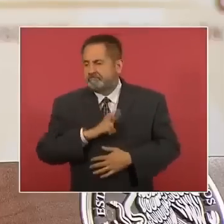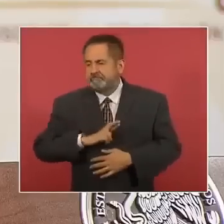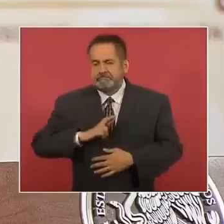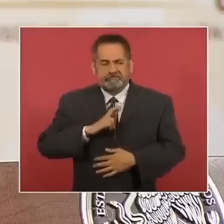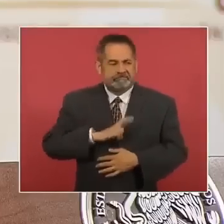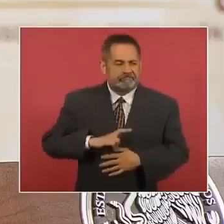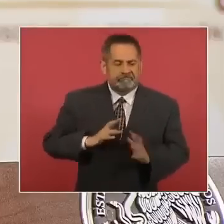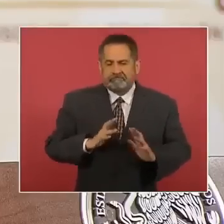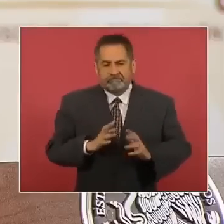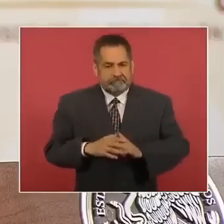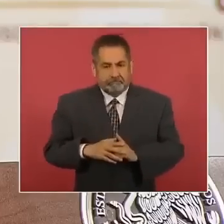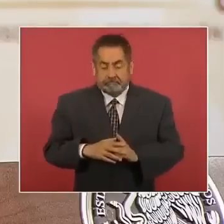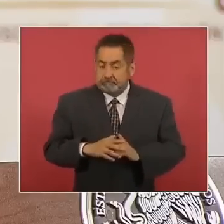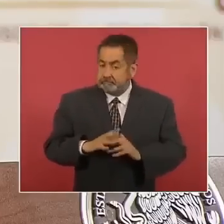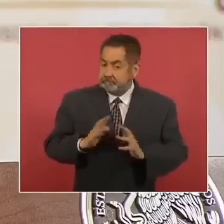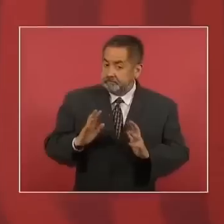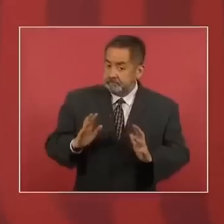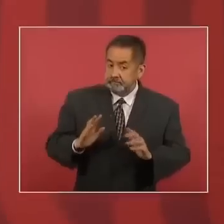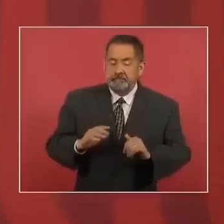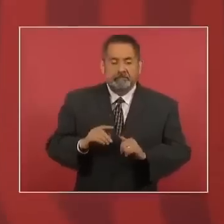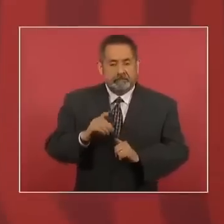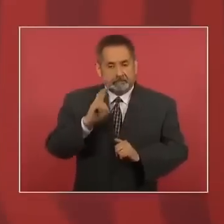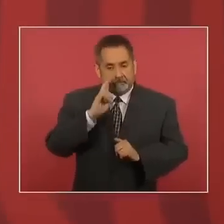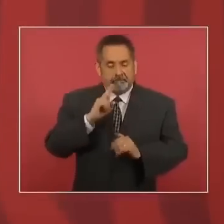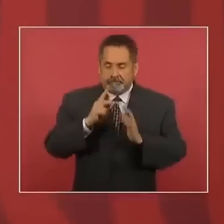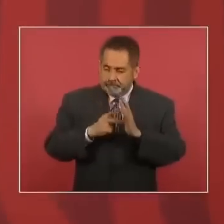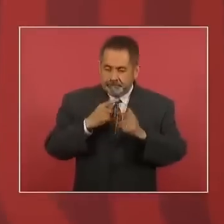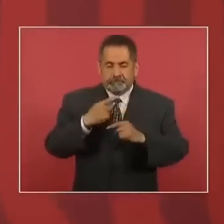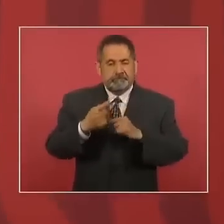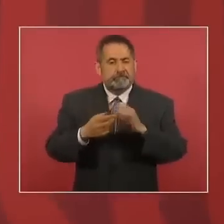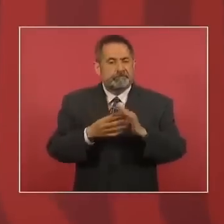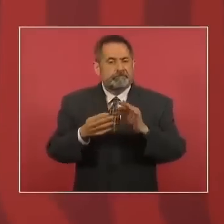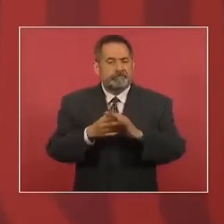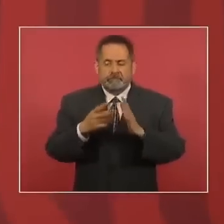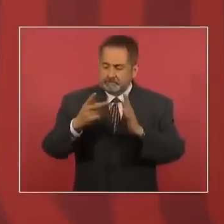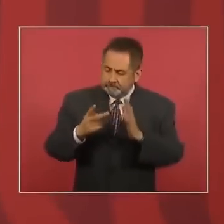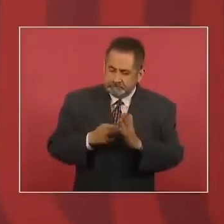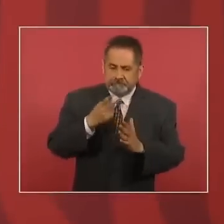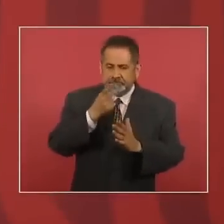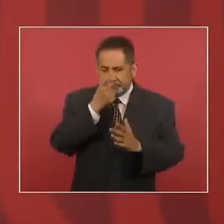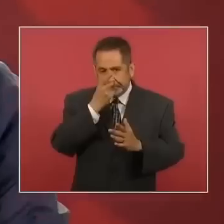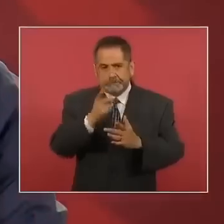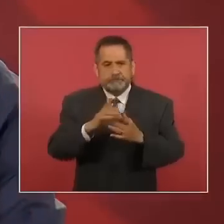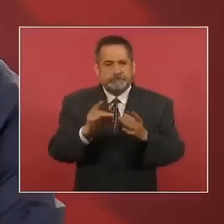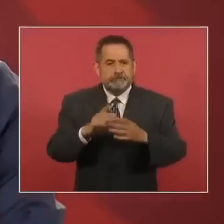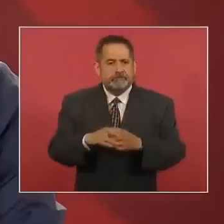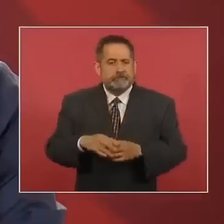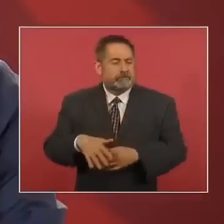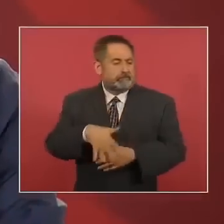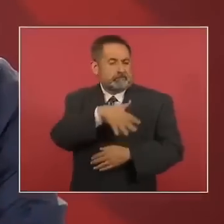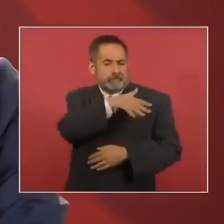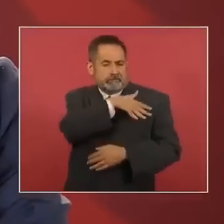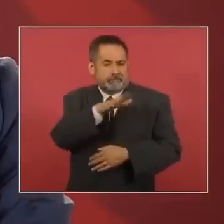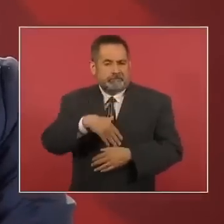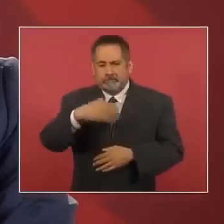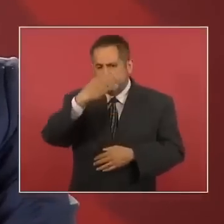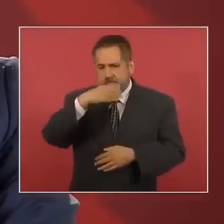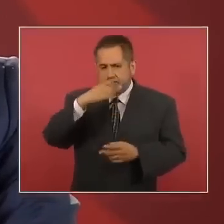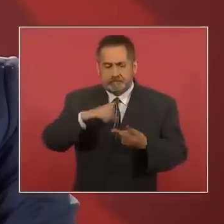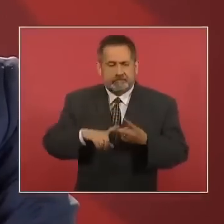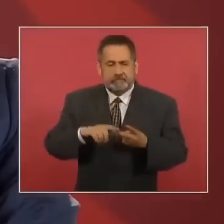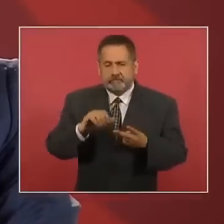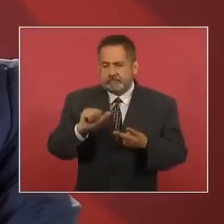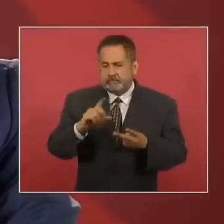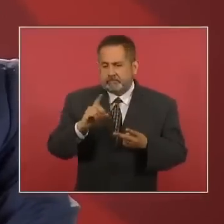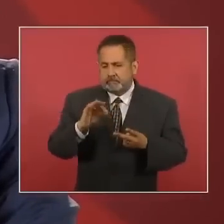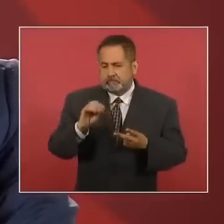si nos atenemos repito reitero a lo que decir que al cárdenas ya la crecida adolfo lópez